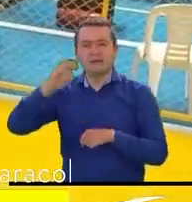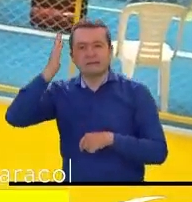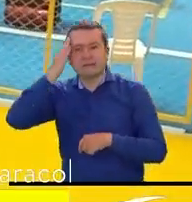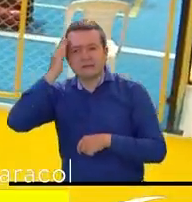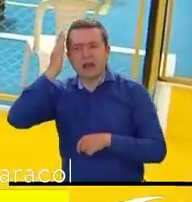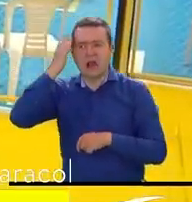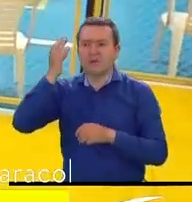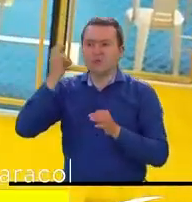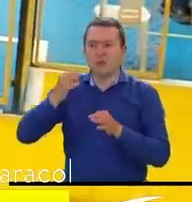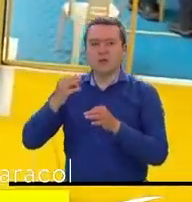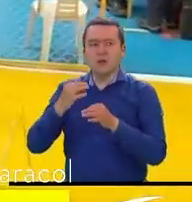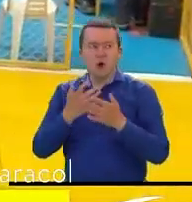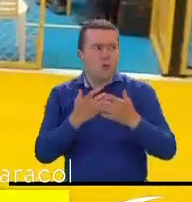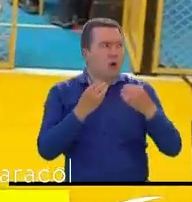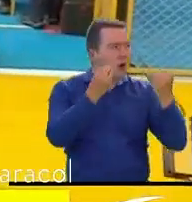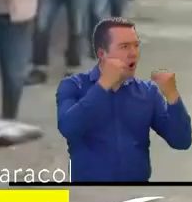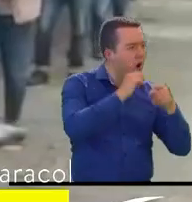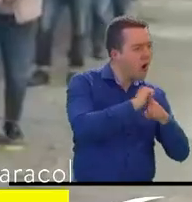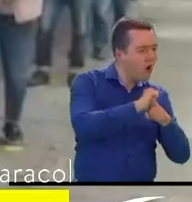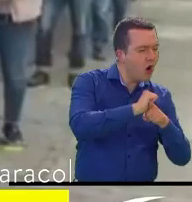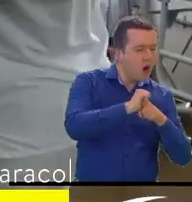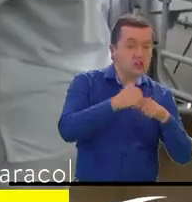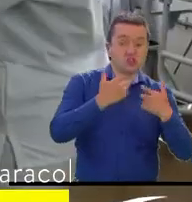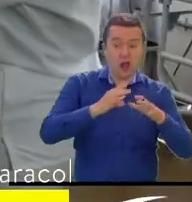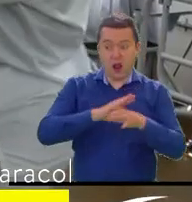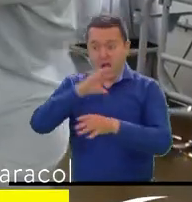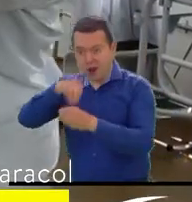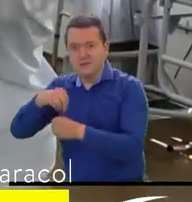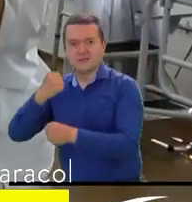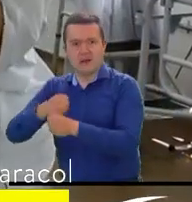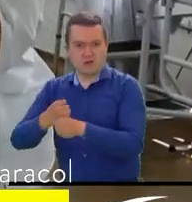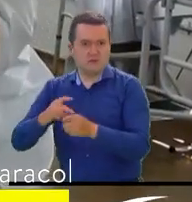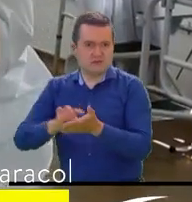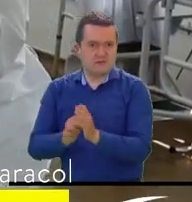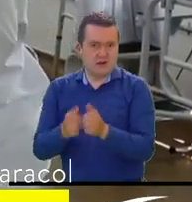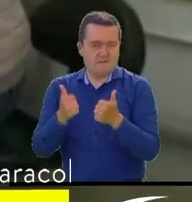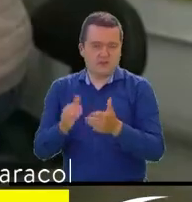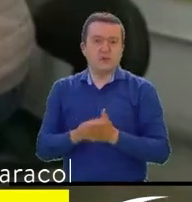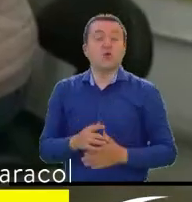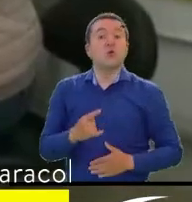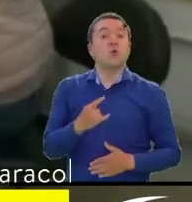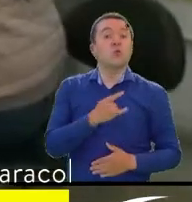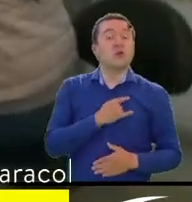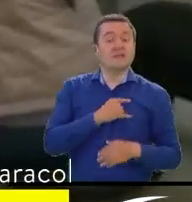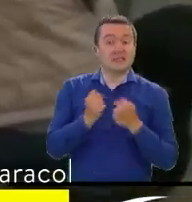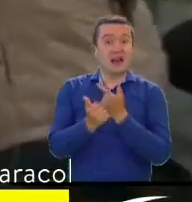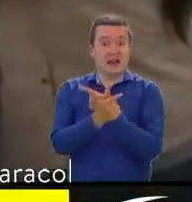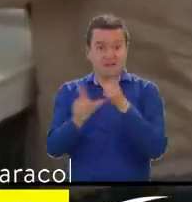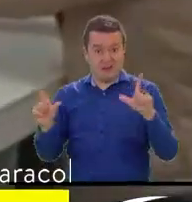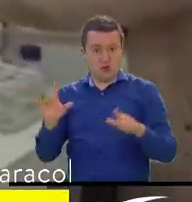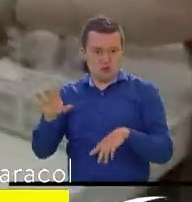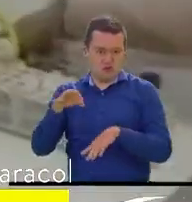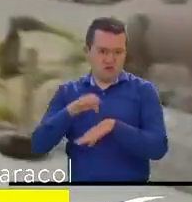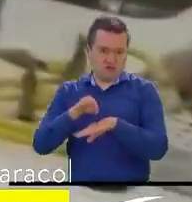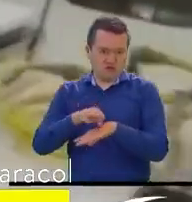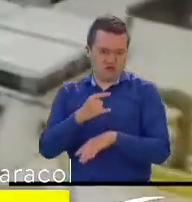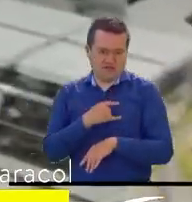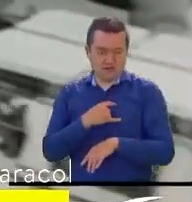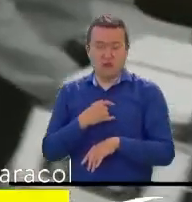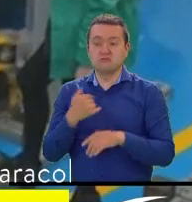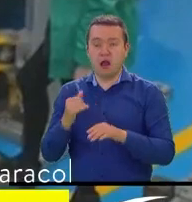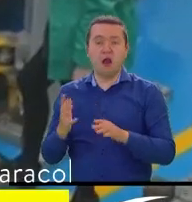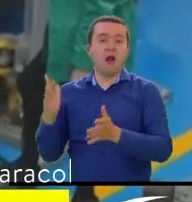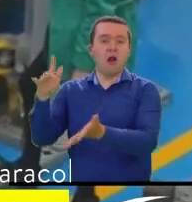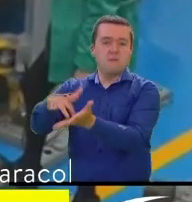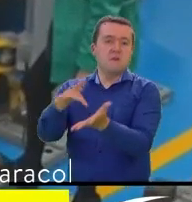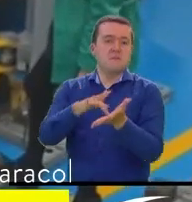nuestro trabajo, lo hagamos de la mejor manera. La Fundación Universitaria Los Libertadores también volvió a las aulas en sus clases prácticas. Hemos